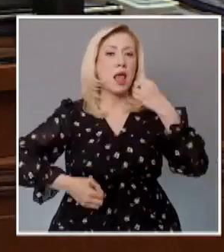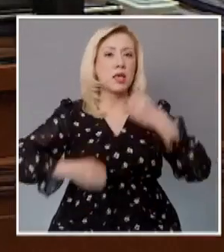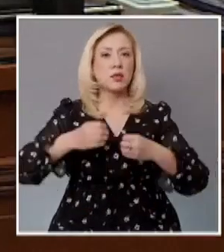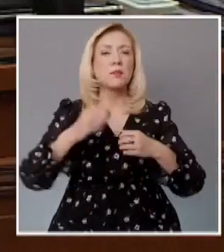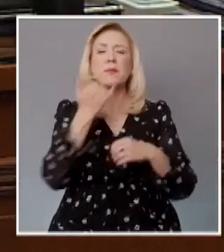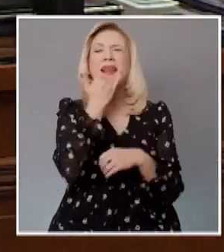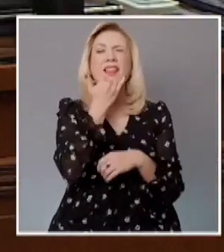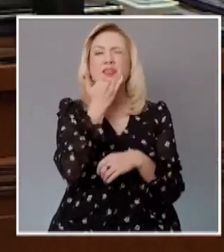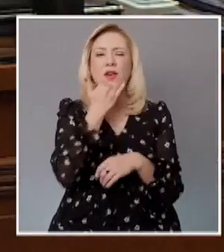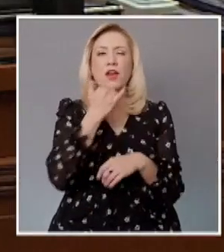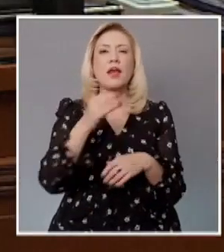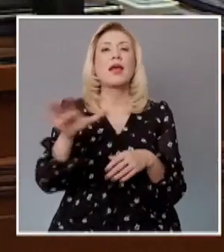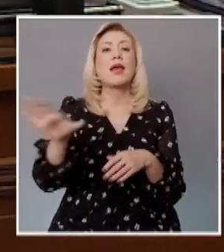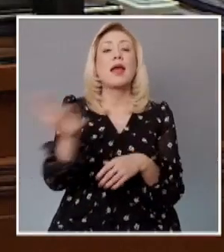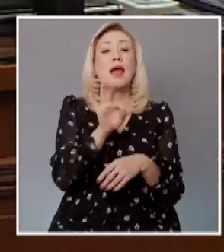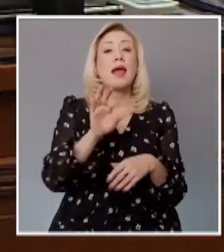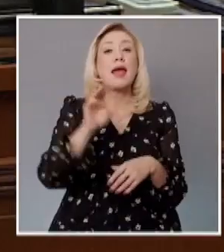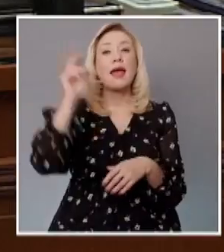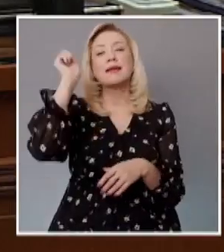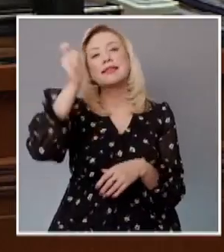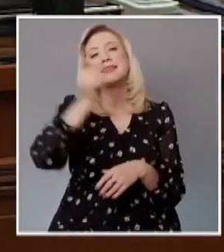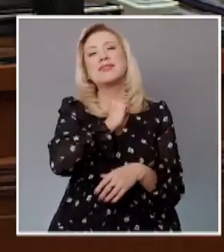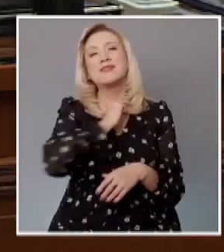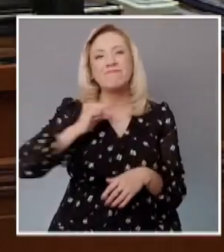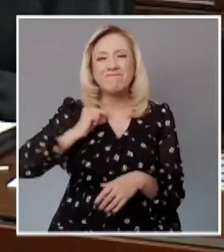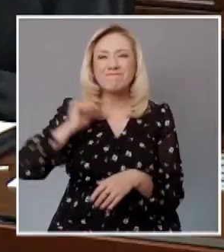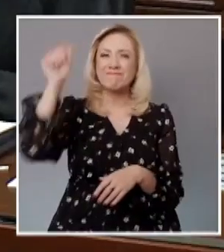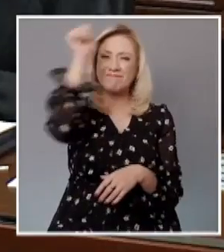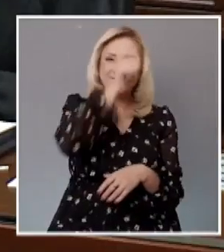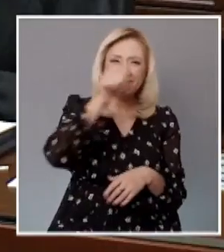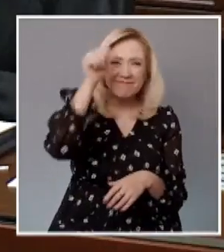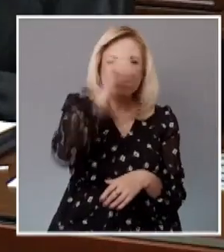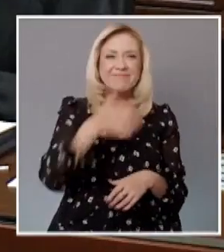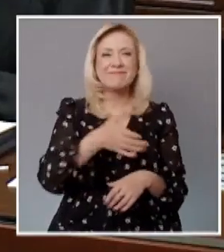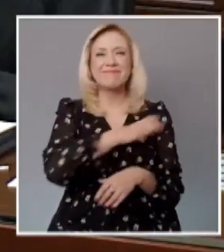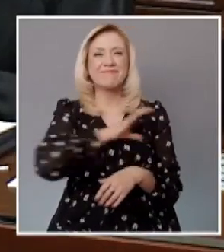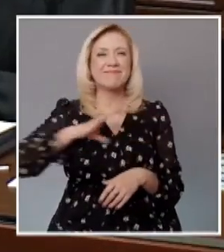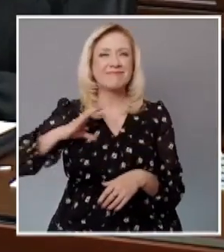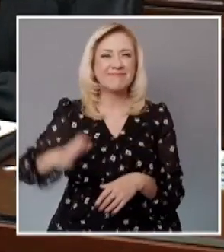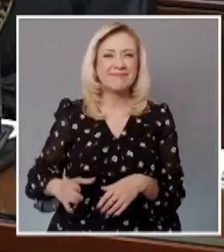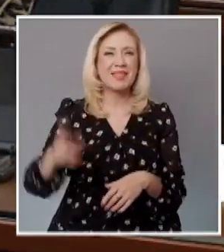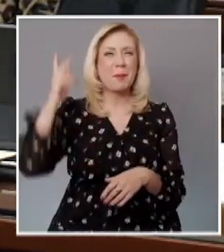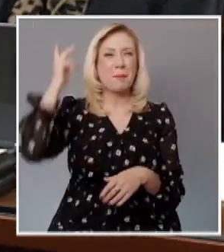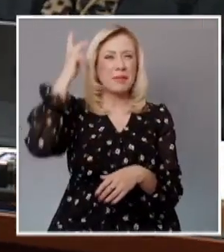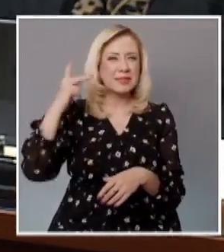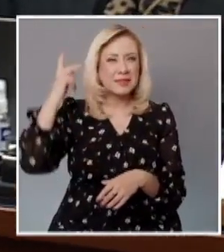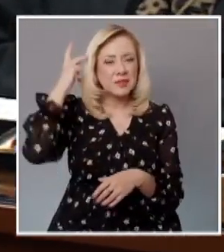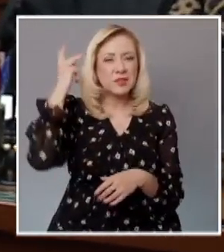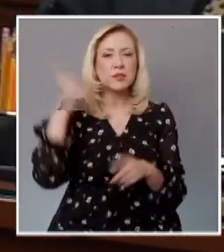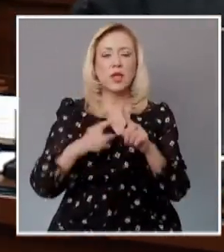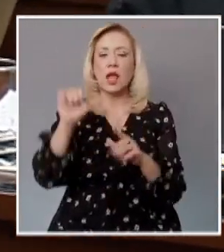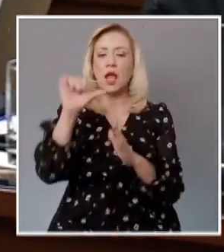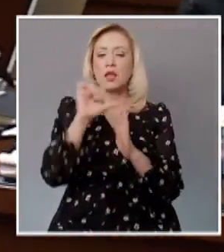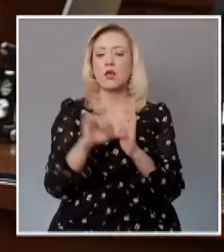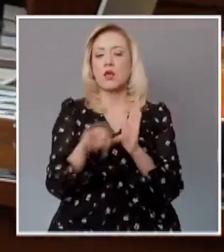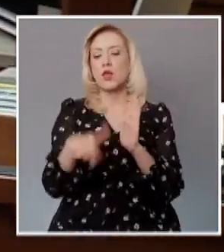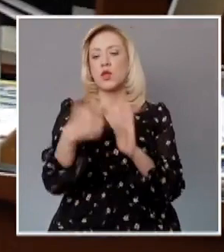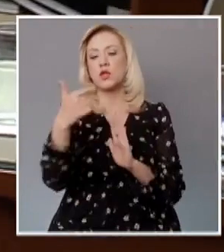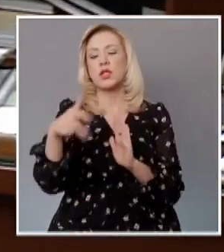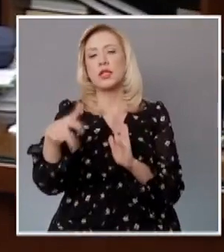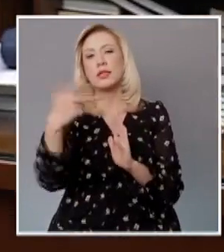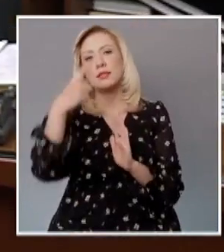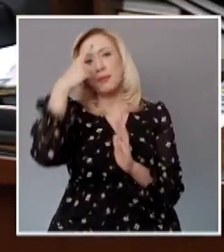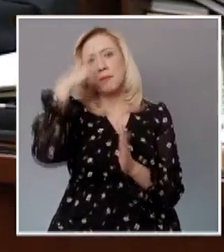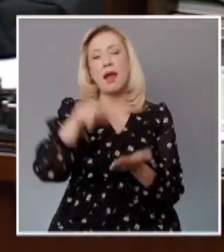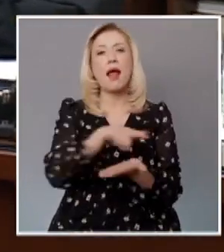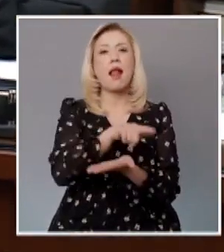otra acción de inconstitucionalidad, el Pleno declaró la invalidez de los artículos 12 y 13 de la Ley para la Declaración Especial